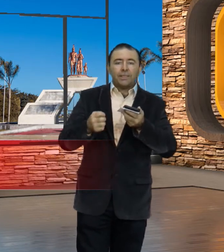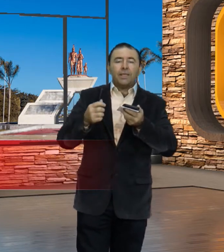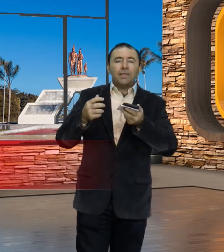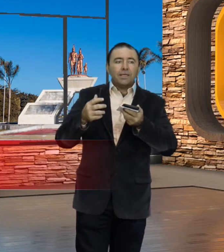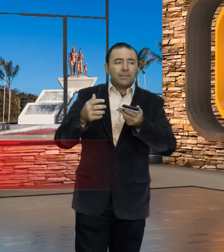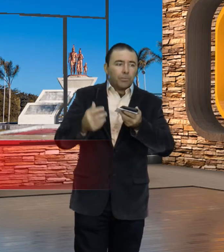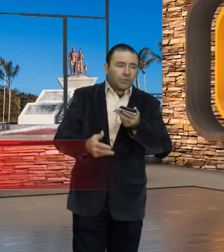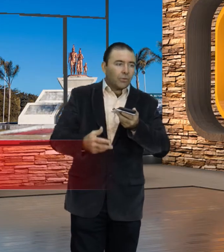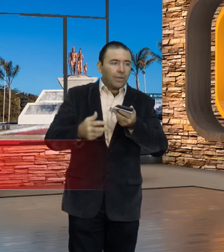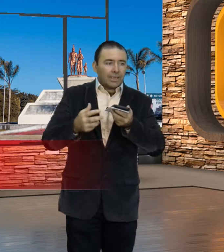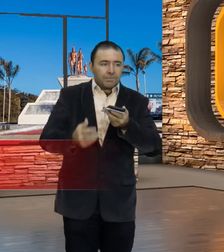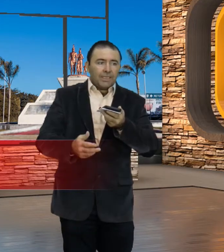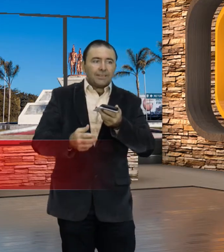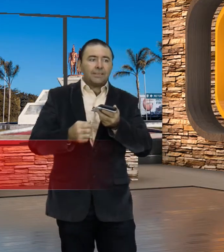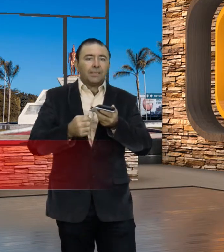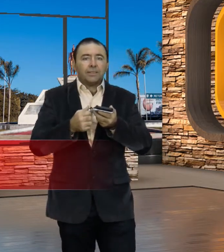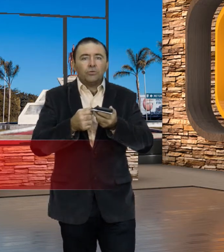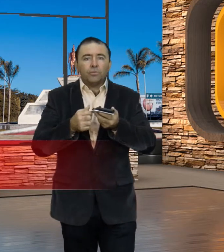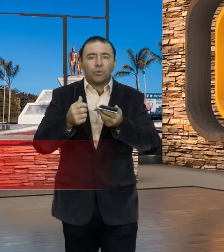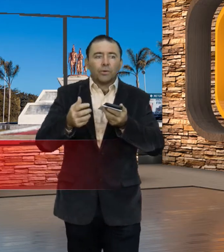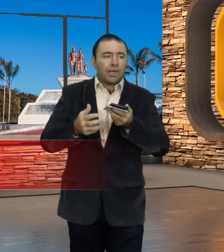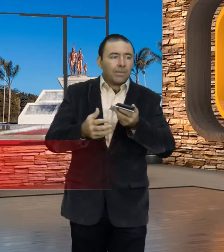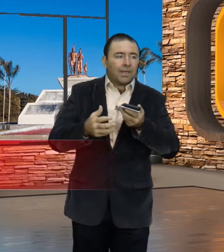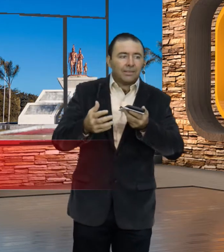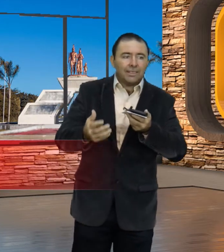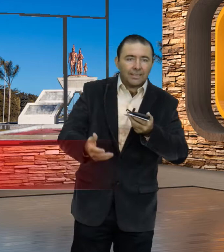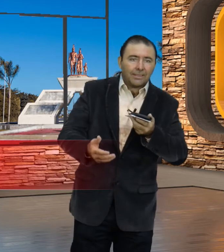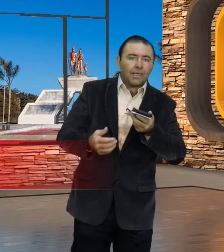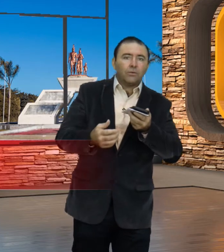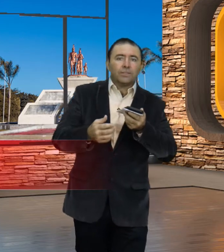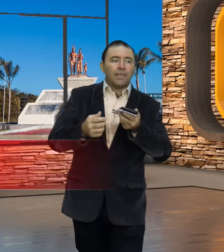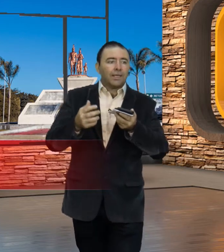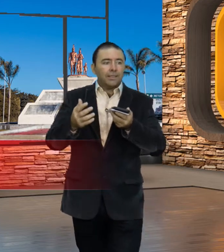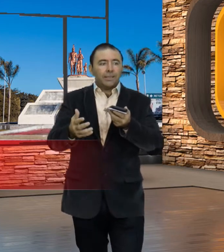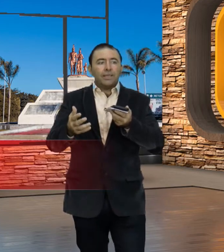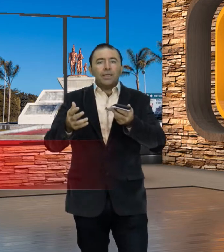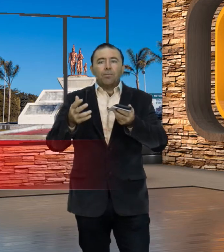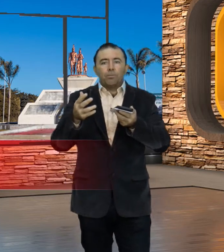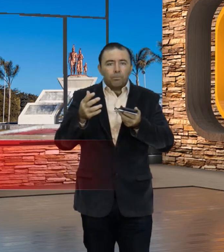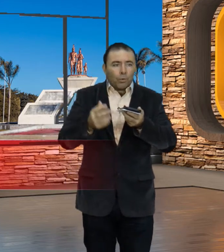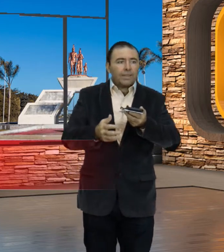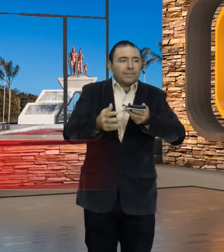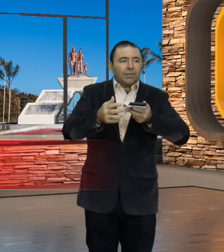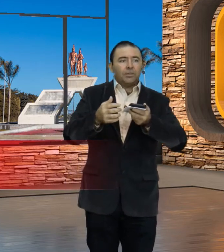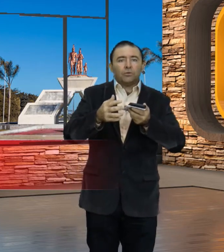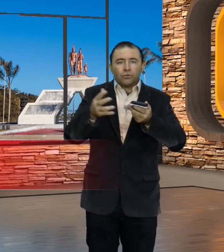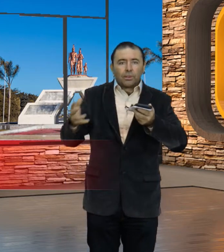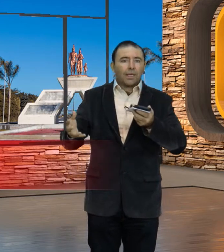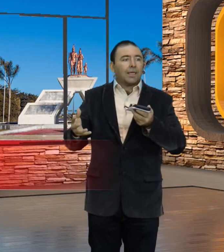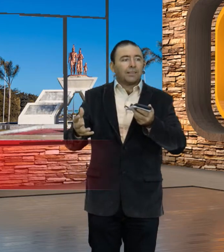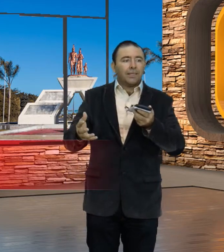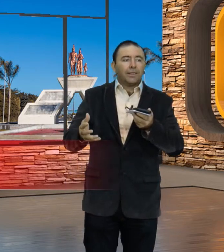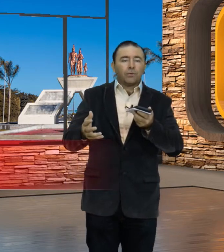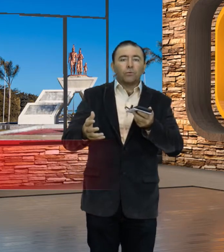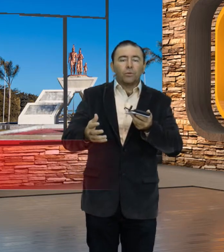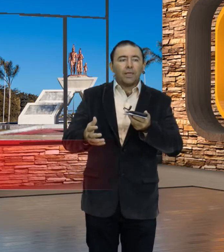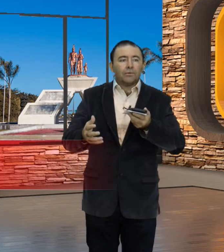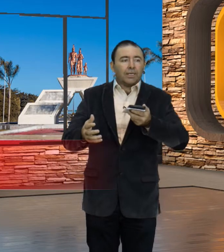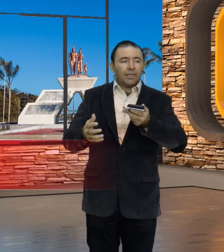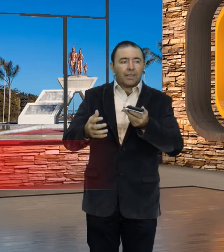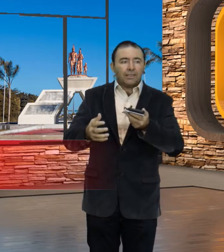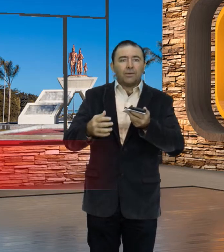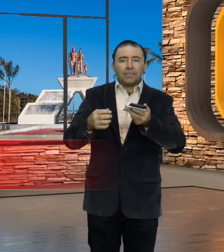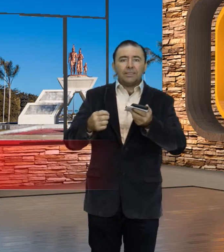es que ustedes se han puesto las pilas y están haciendo un programa digital donde la gente puede estar viendo toda la cartelera